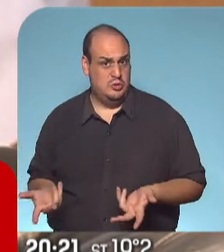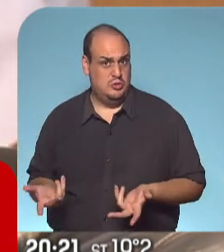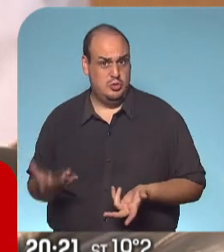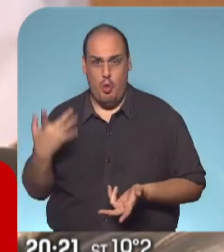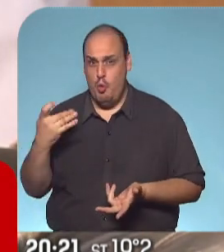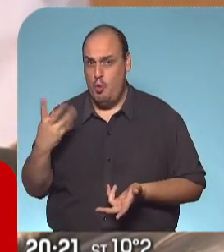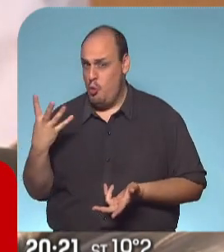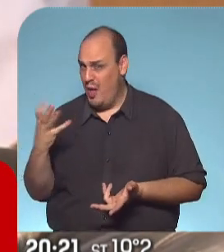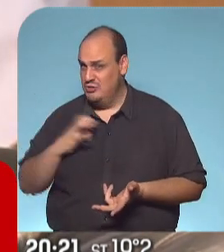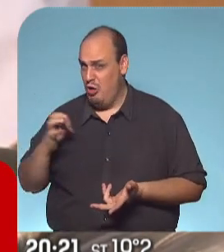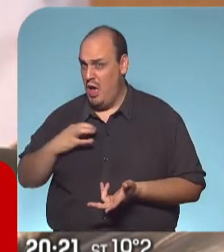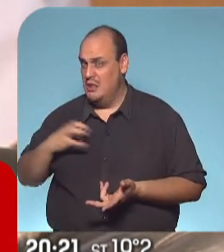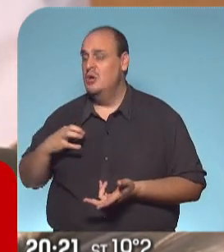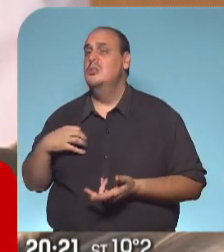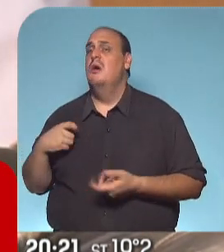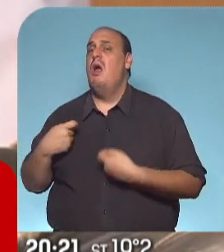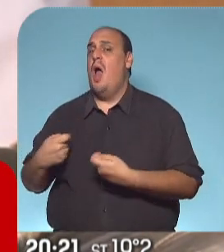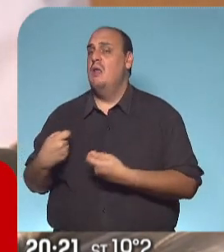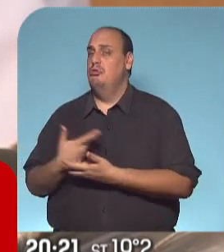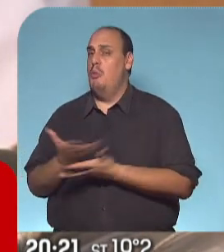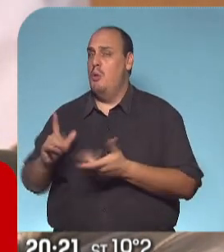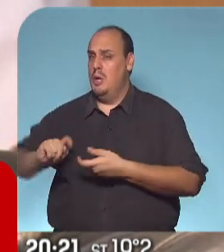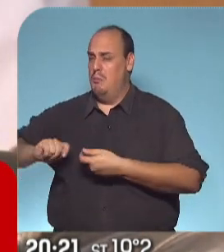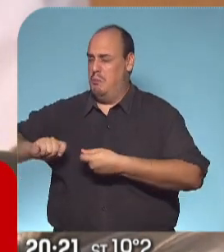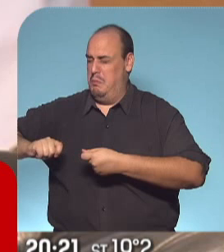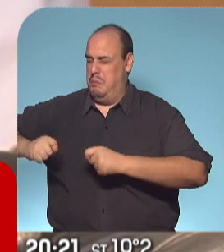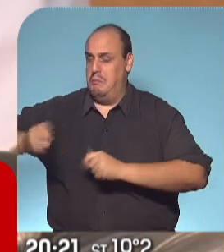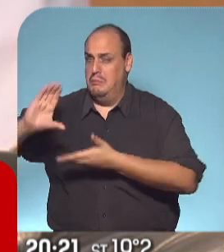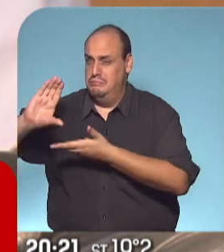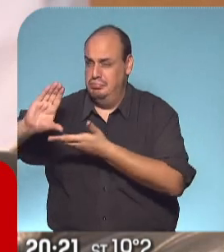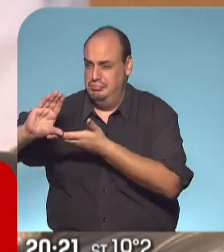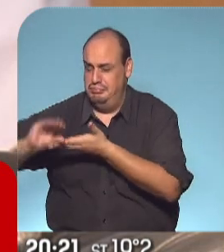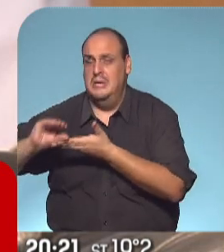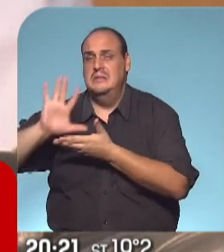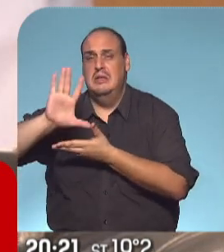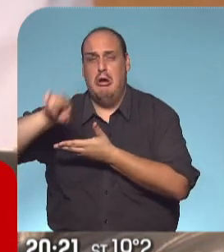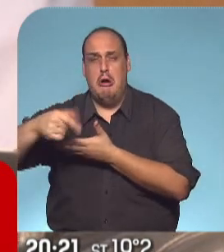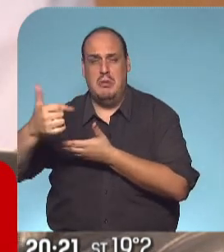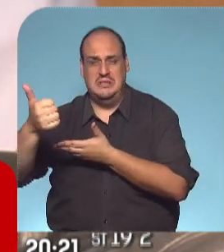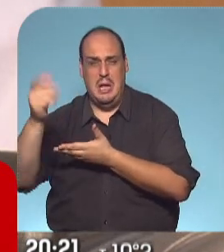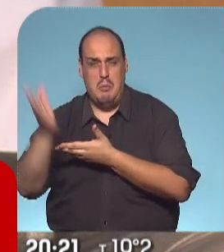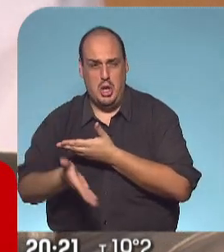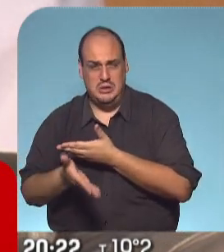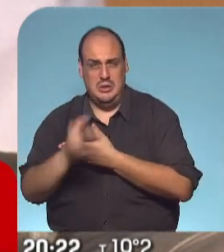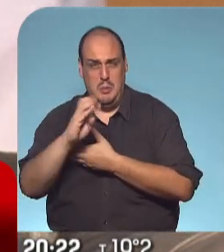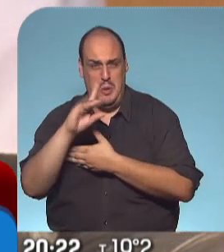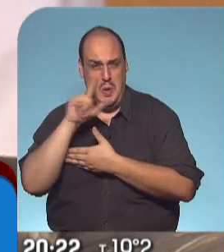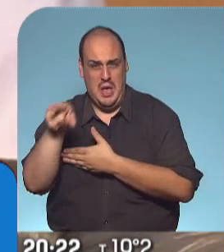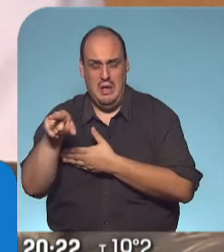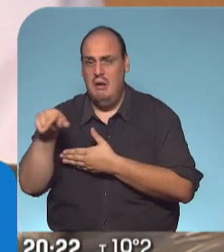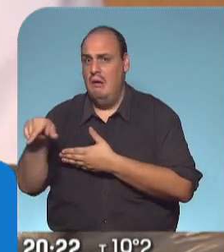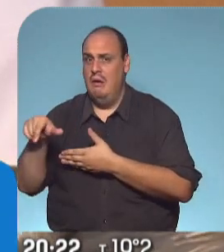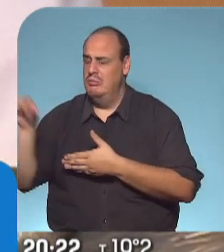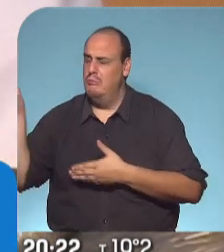4 años el gasto público primario se contrajo en 5,6% del producto, y eso no funcionó. Eso